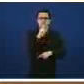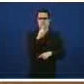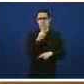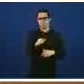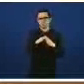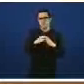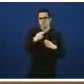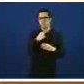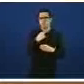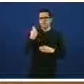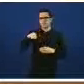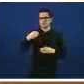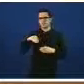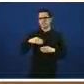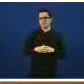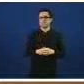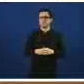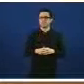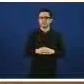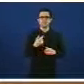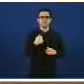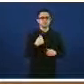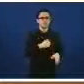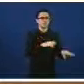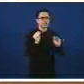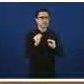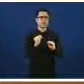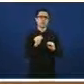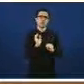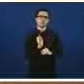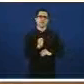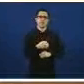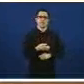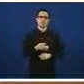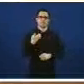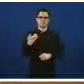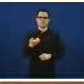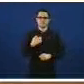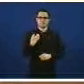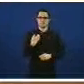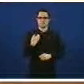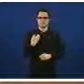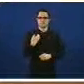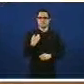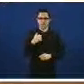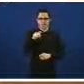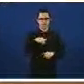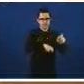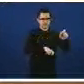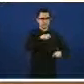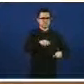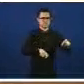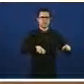Comprendo Comprendo Que a verdad A verdad Molesta Señoría Respecto A estos Cidadanes Creo que